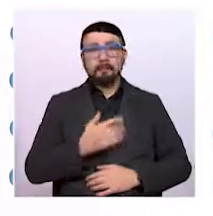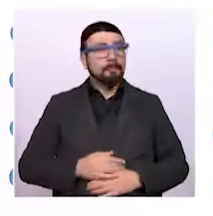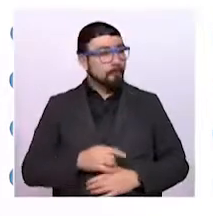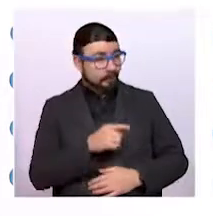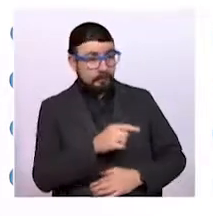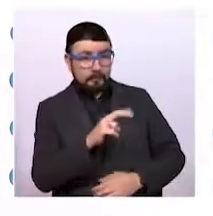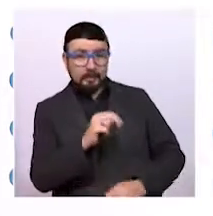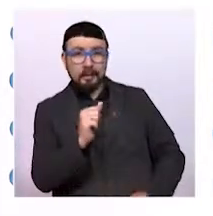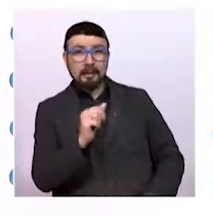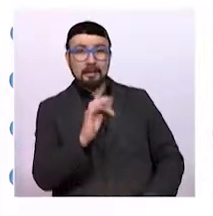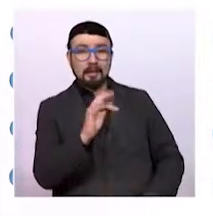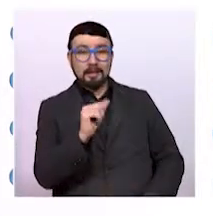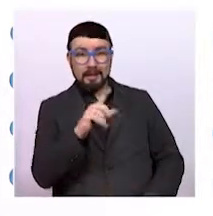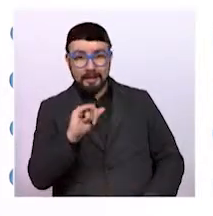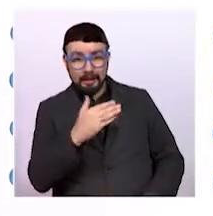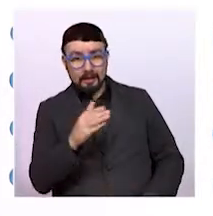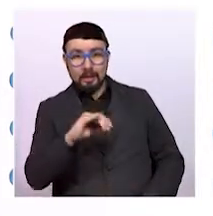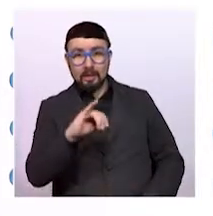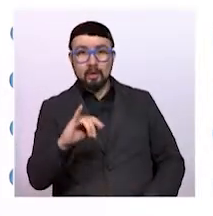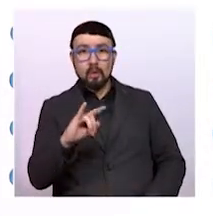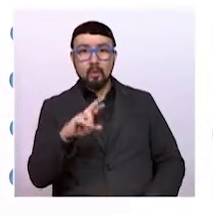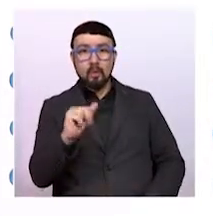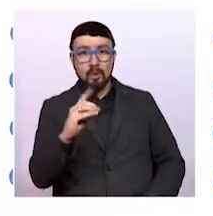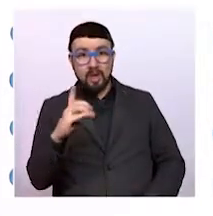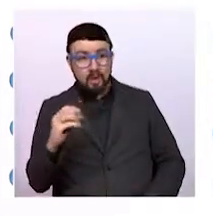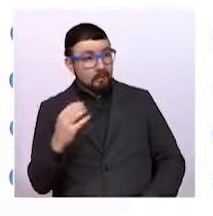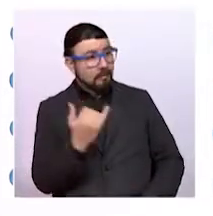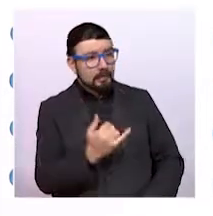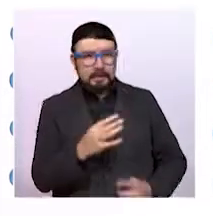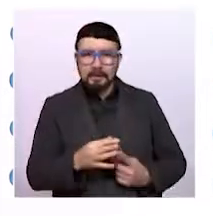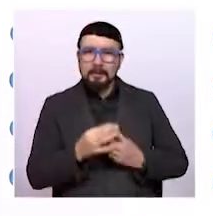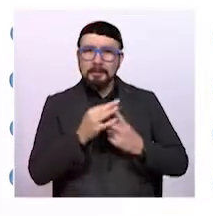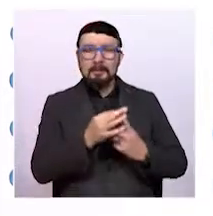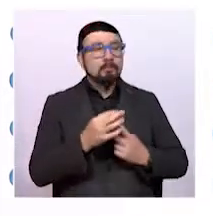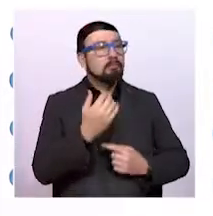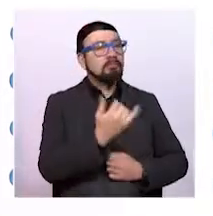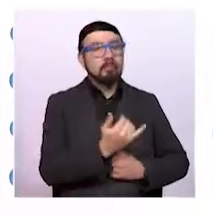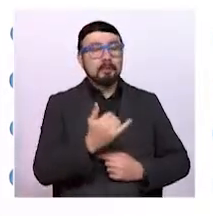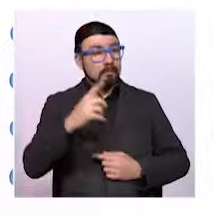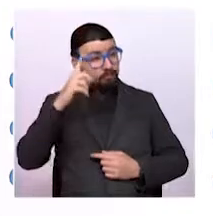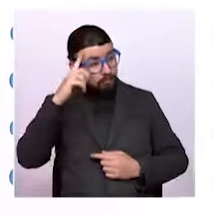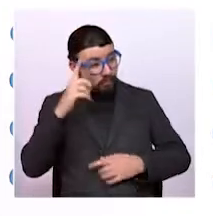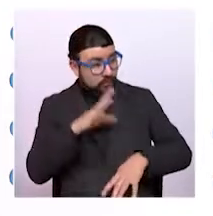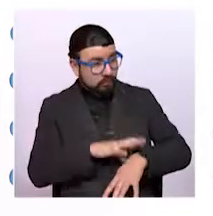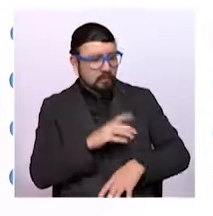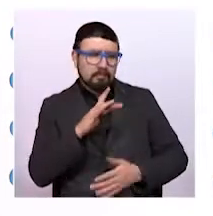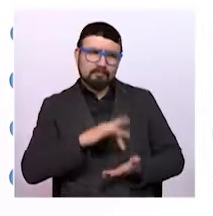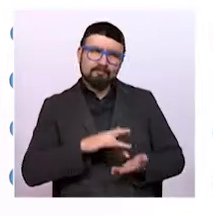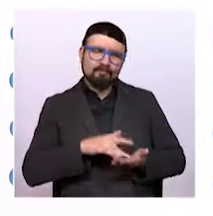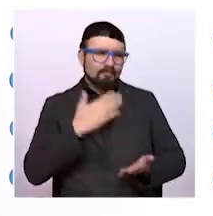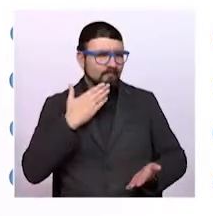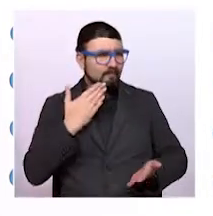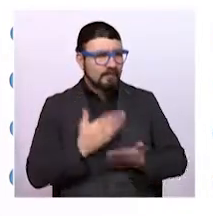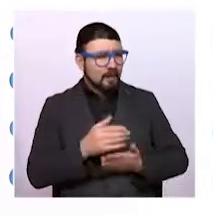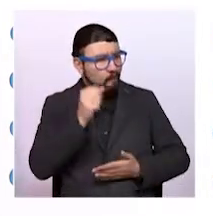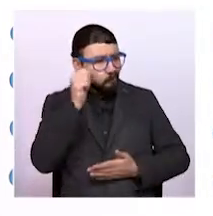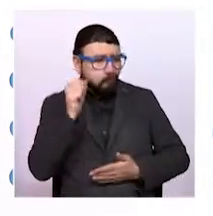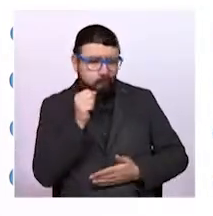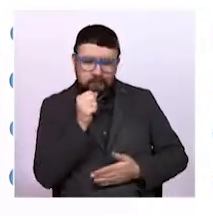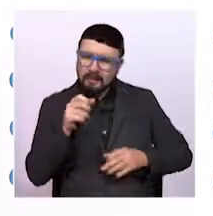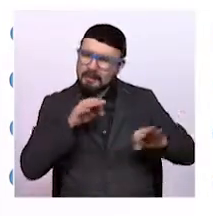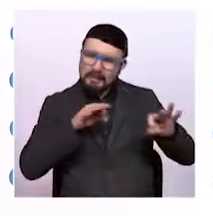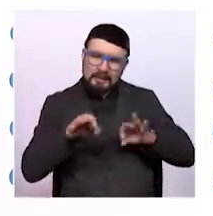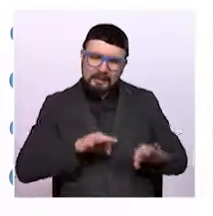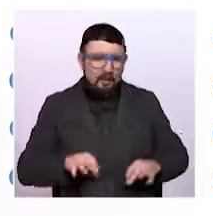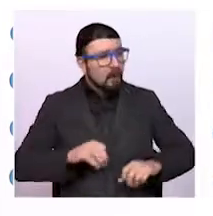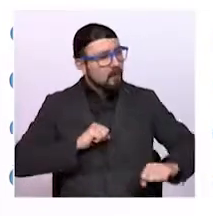médica general con especialidad en ginecología y obstetricia muchas gracias por esa información doctora acerca de los